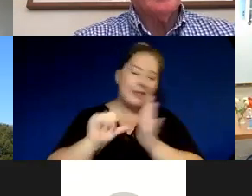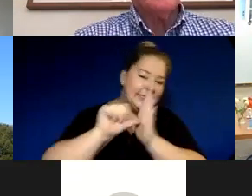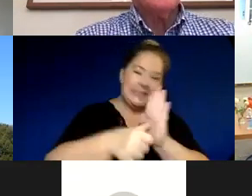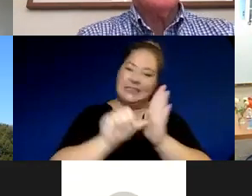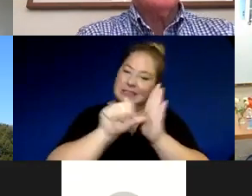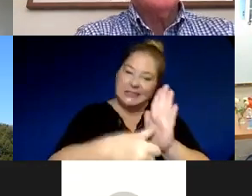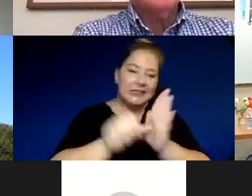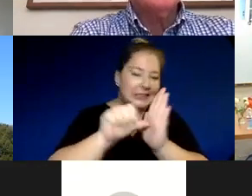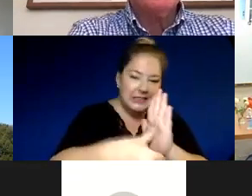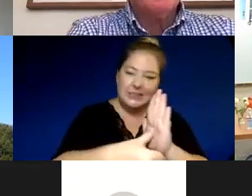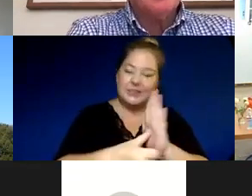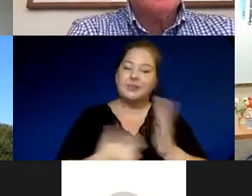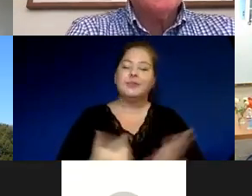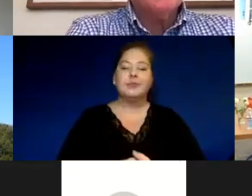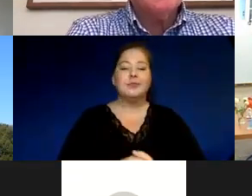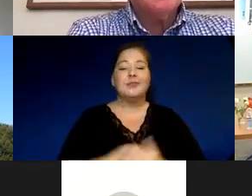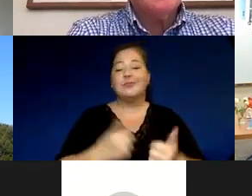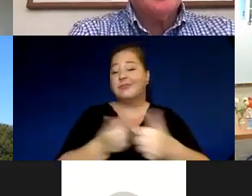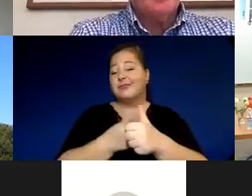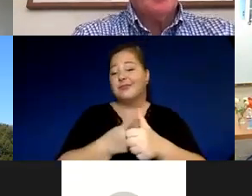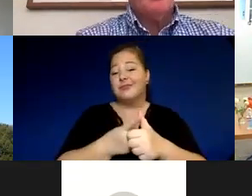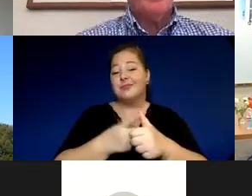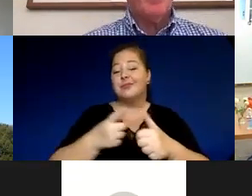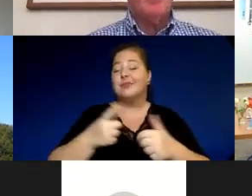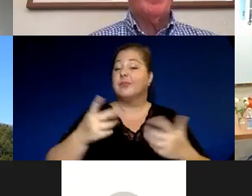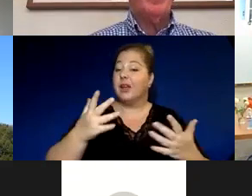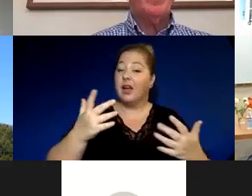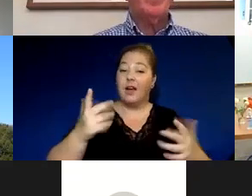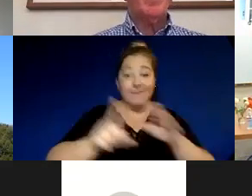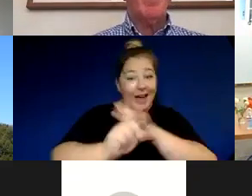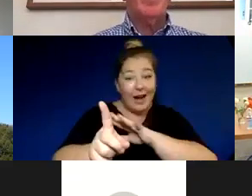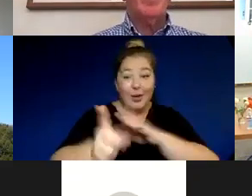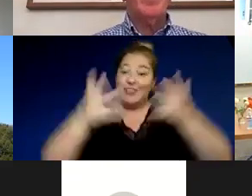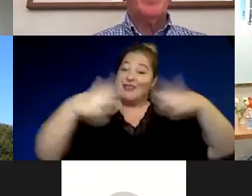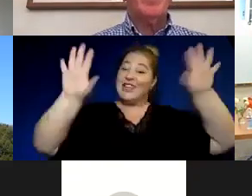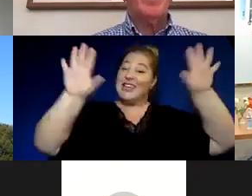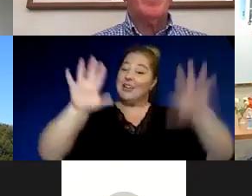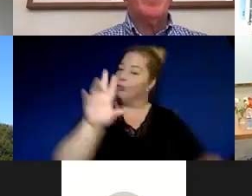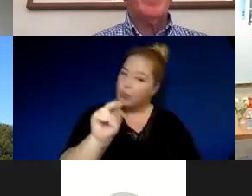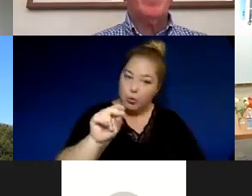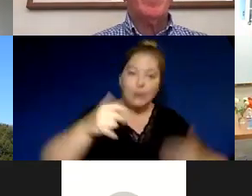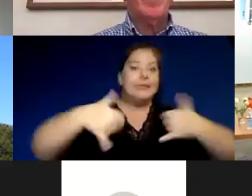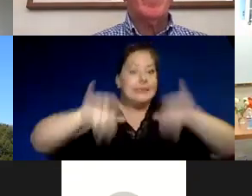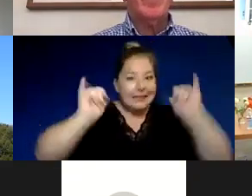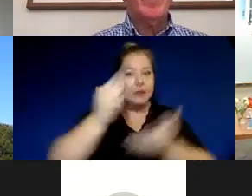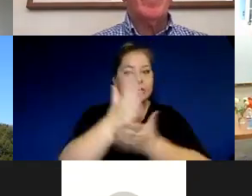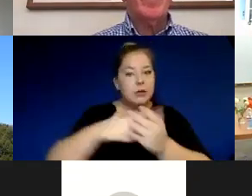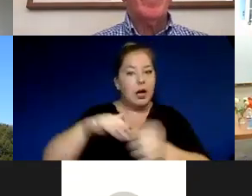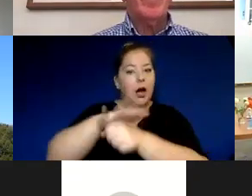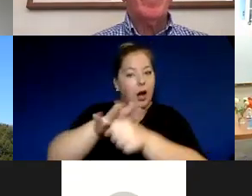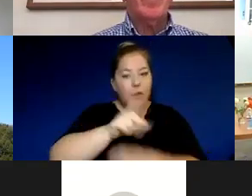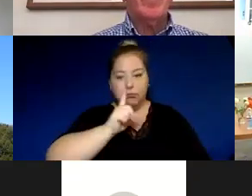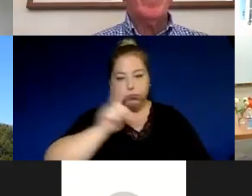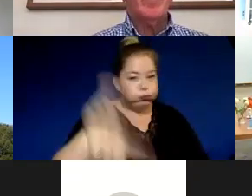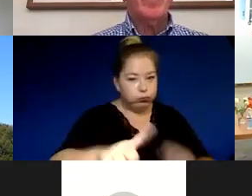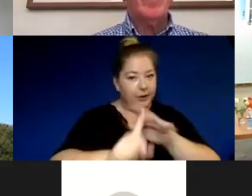de respuesta. Y claro, las evacuaciones se están llevando a cabo por varios días ahora.